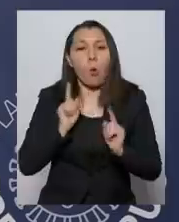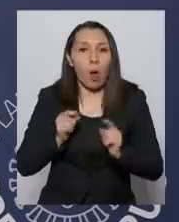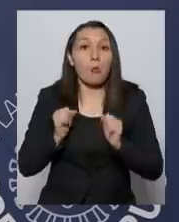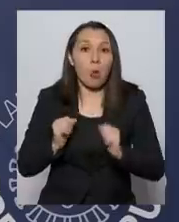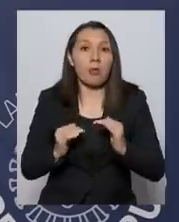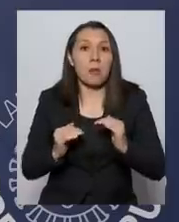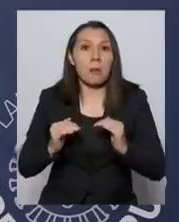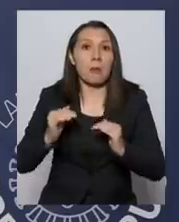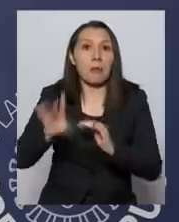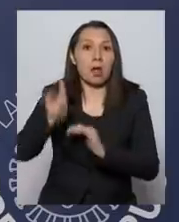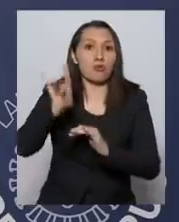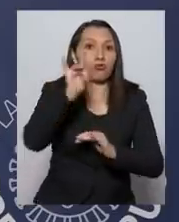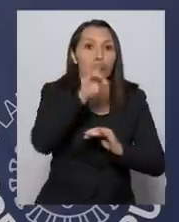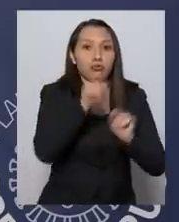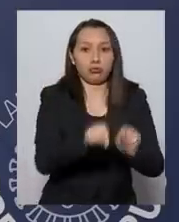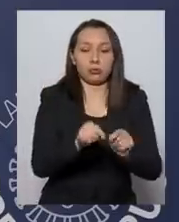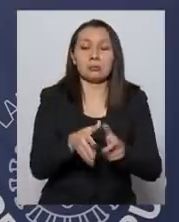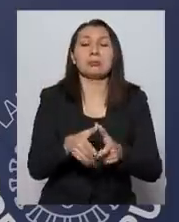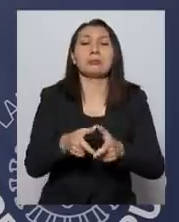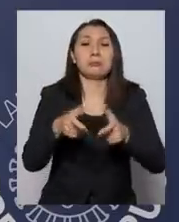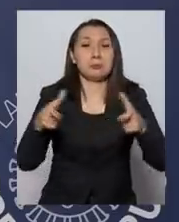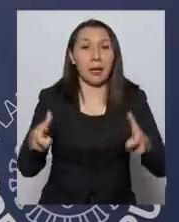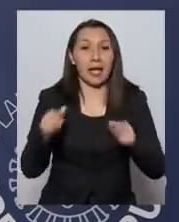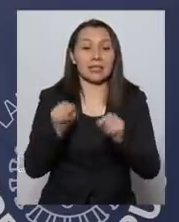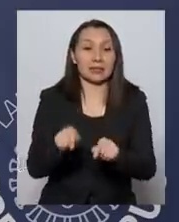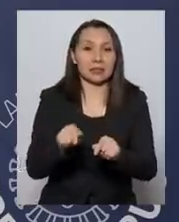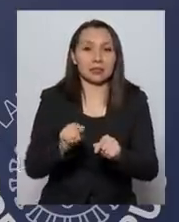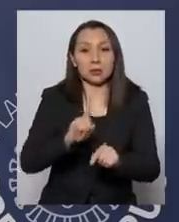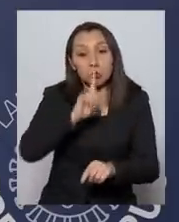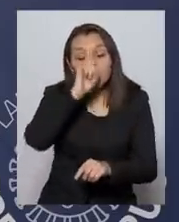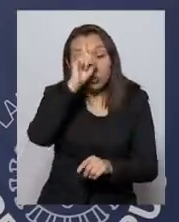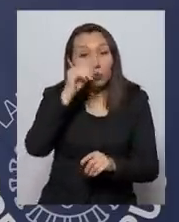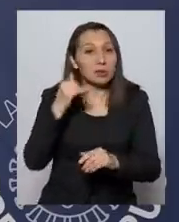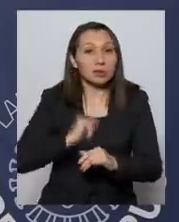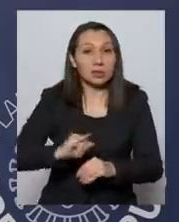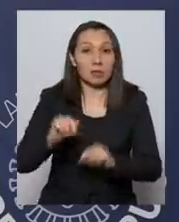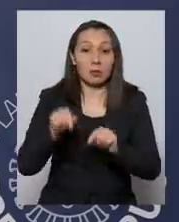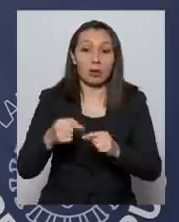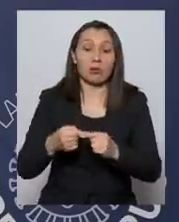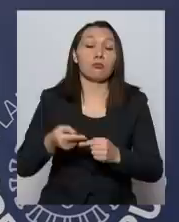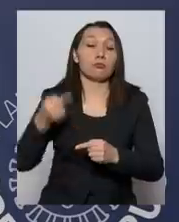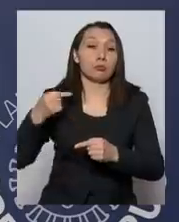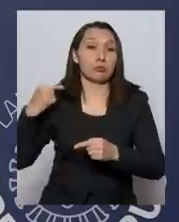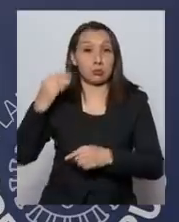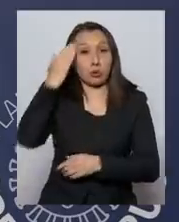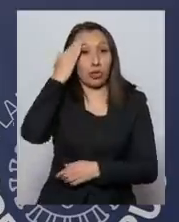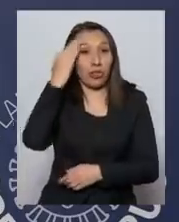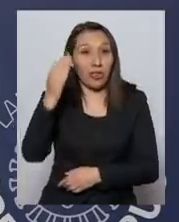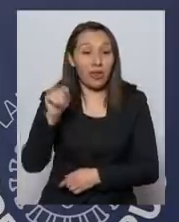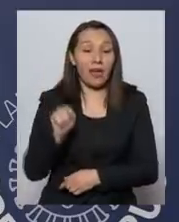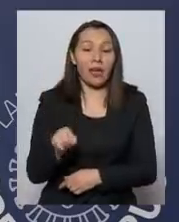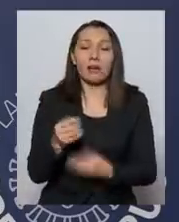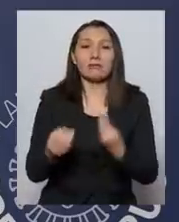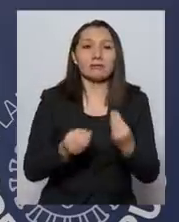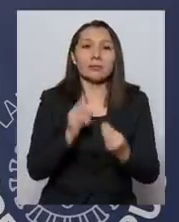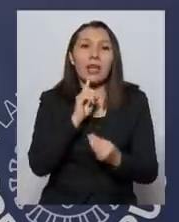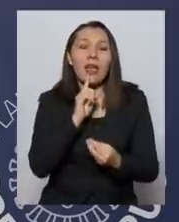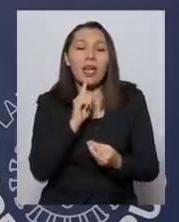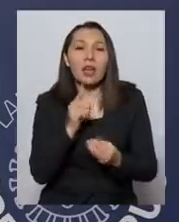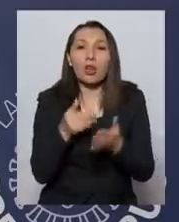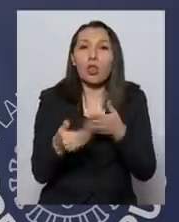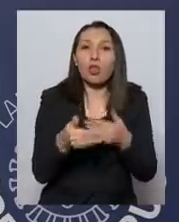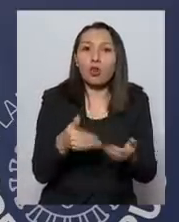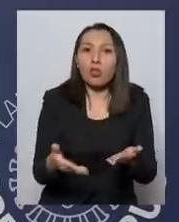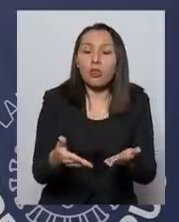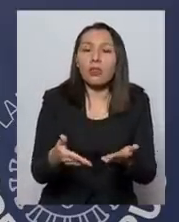subiendo. El mayor incremento, como ha sido habitual en estas últimas jornadas, se da en